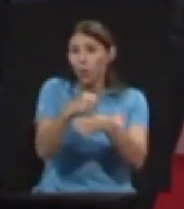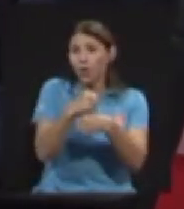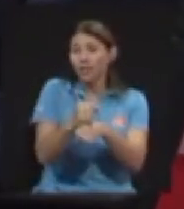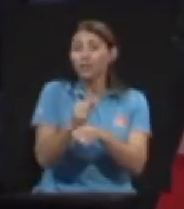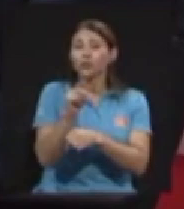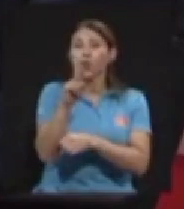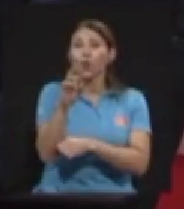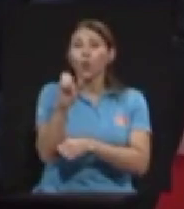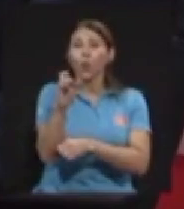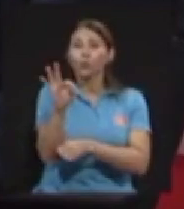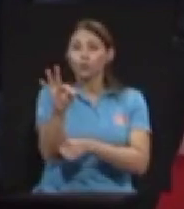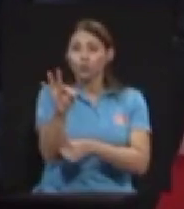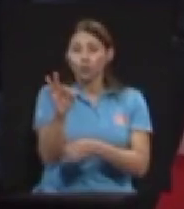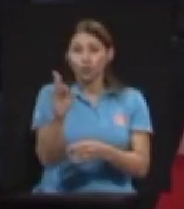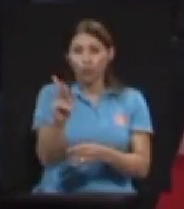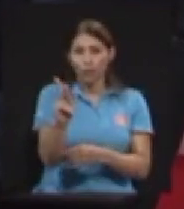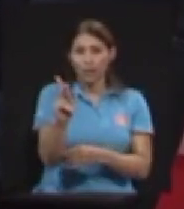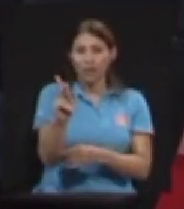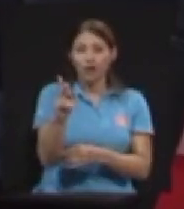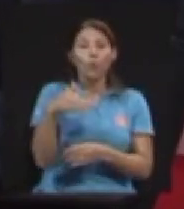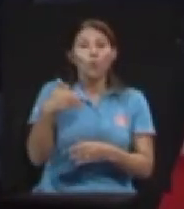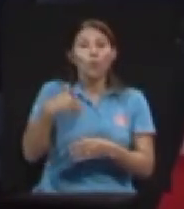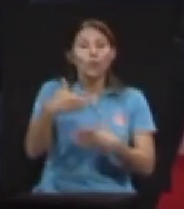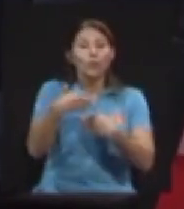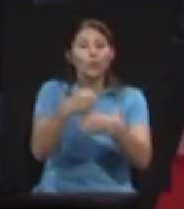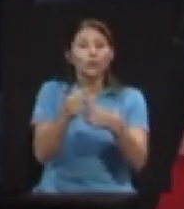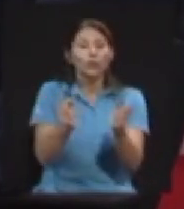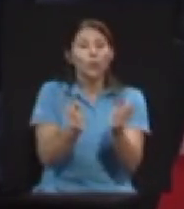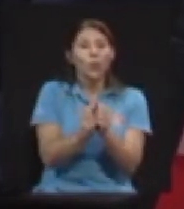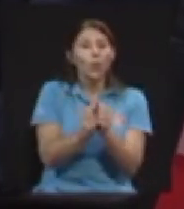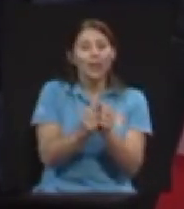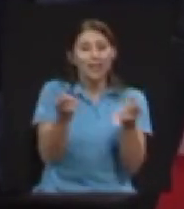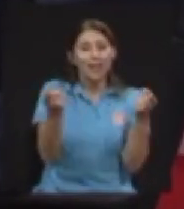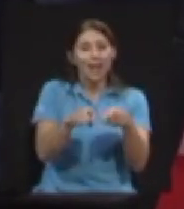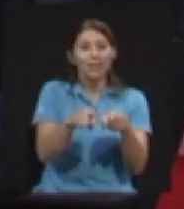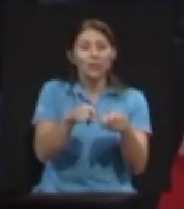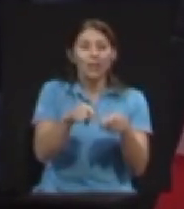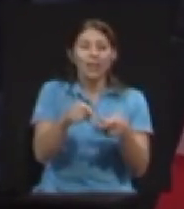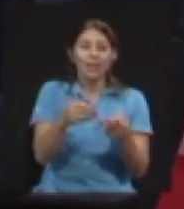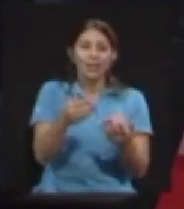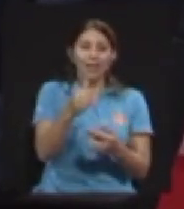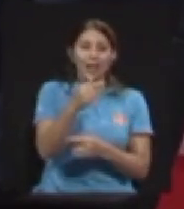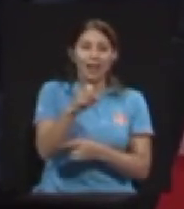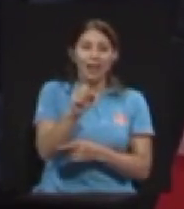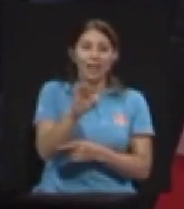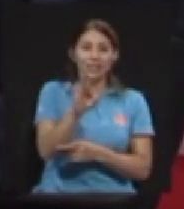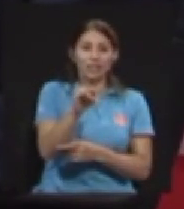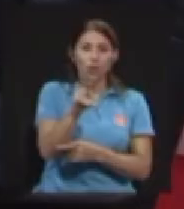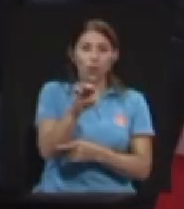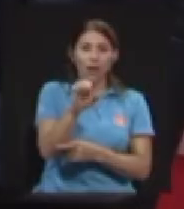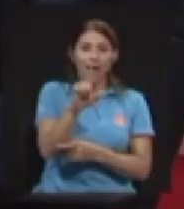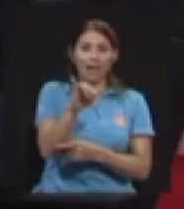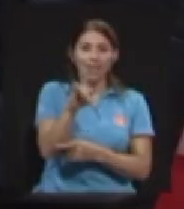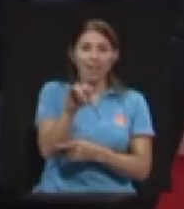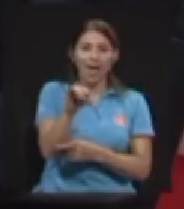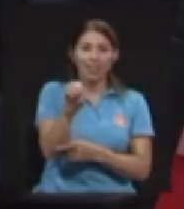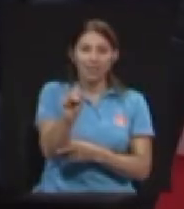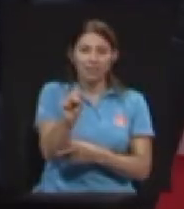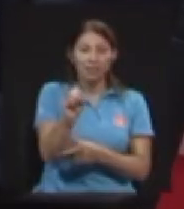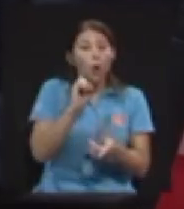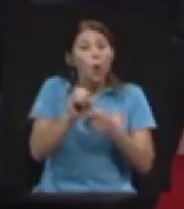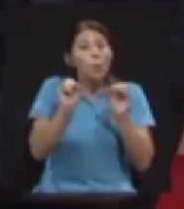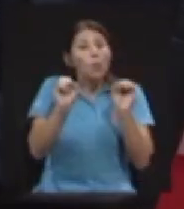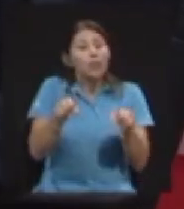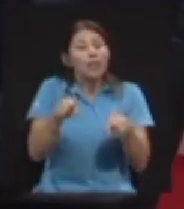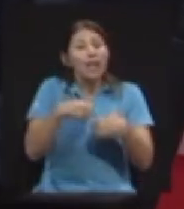con su teorema de Coase en el caso de las externalidades, o puede tomar teoría que ya existe y darle un aporte realmente significativo que hace que cambie el mundo. Y